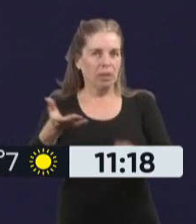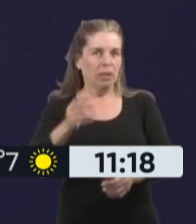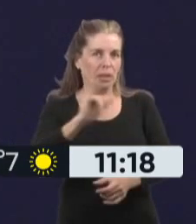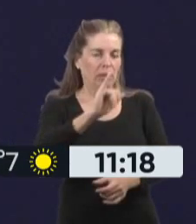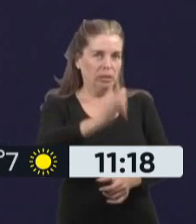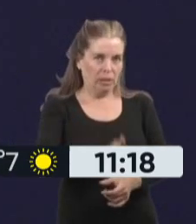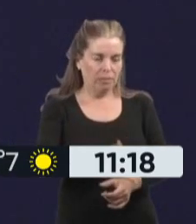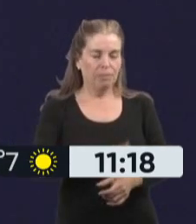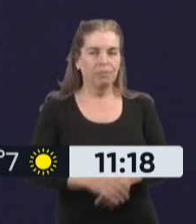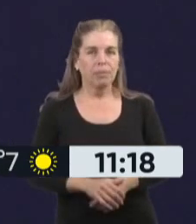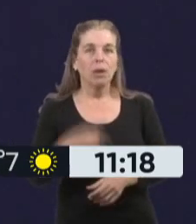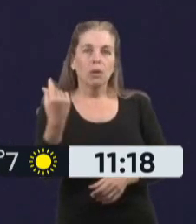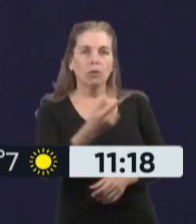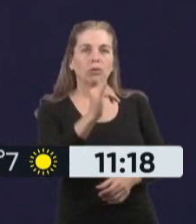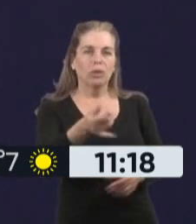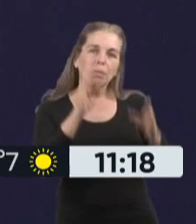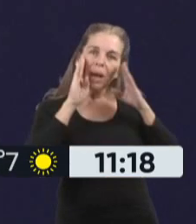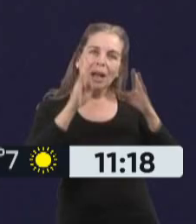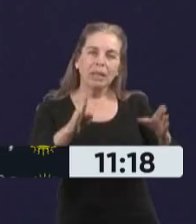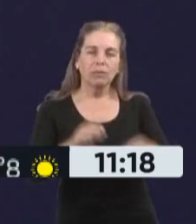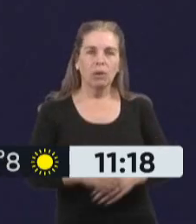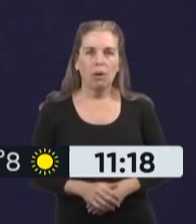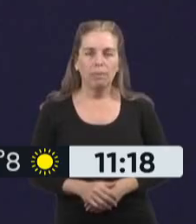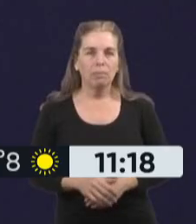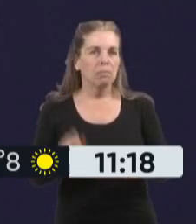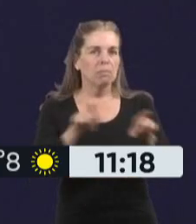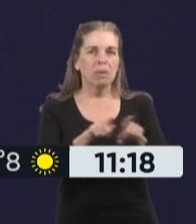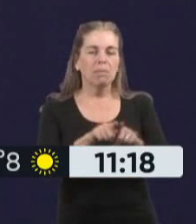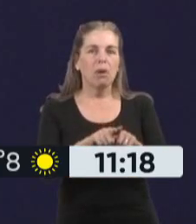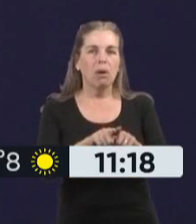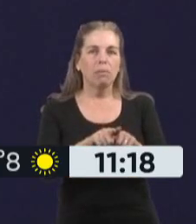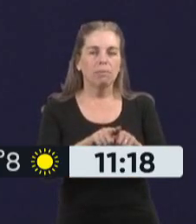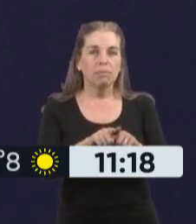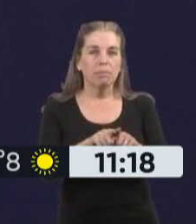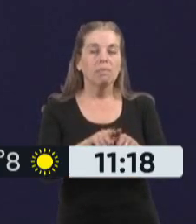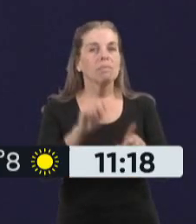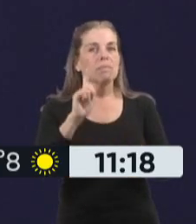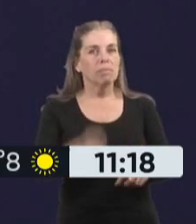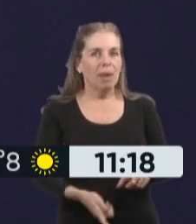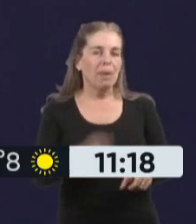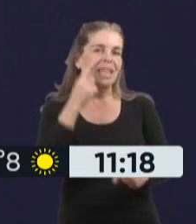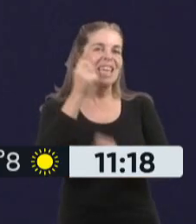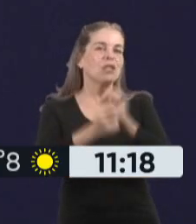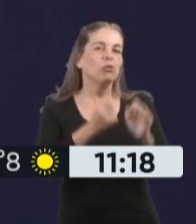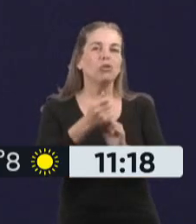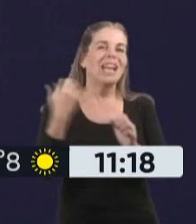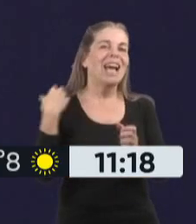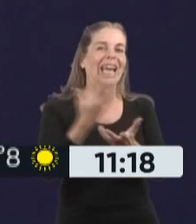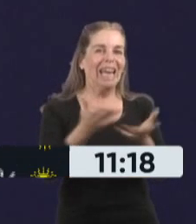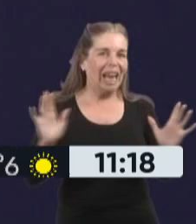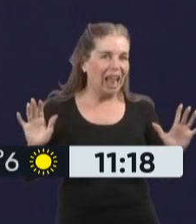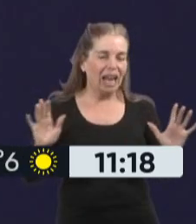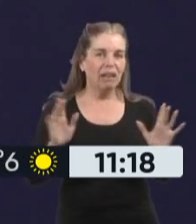objetivo y que le prestamos atención, por supuesto, como también entendemos, incluso dentro de la industria, que va